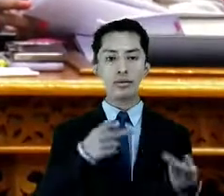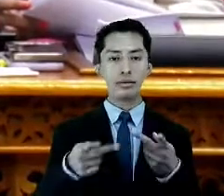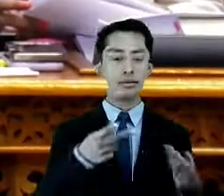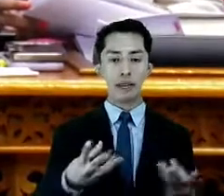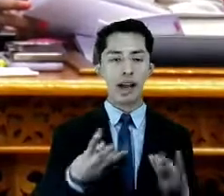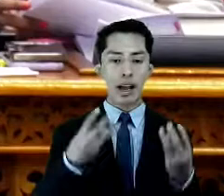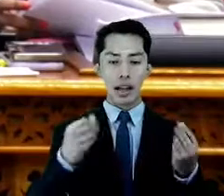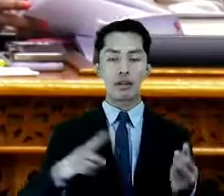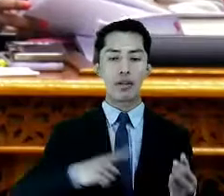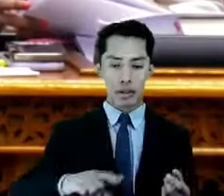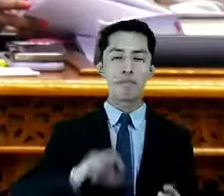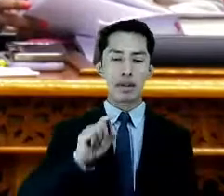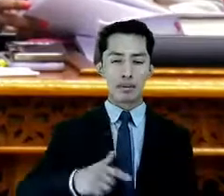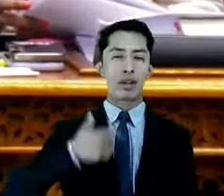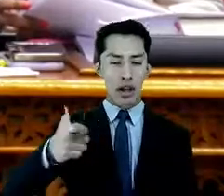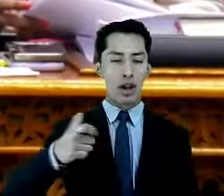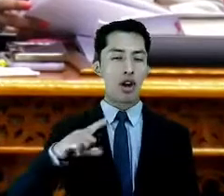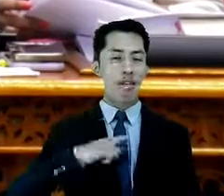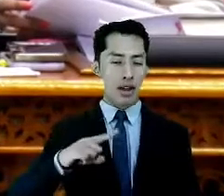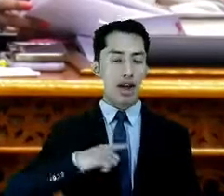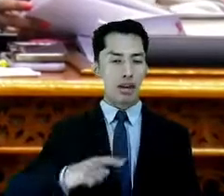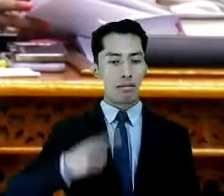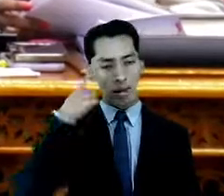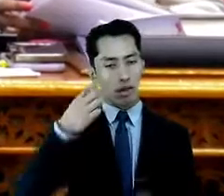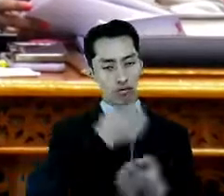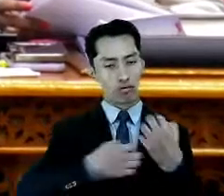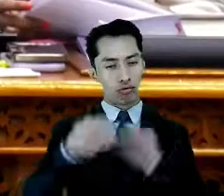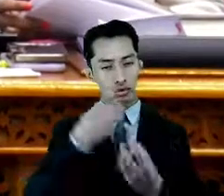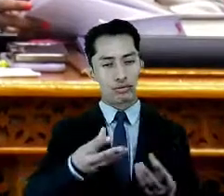Gasto Público y de Finanzas Públicas para su estudio